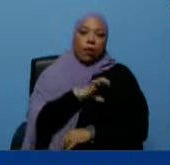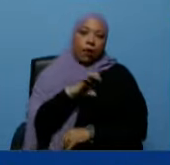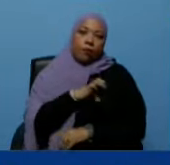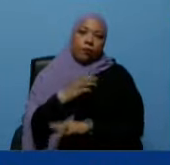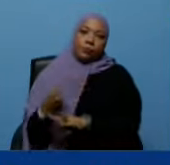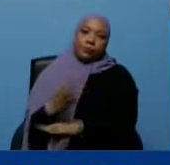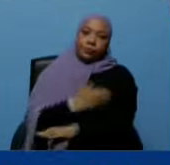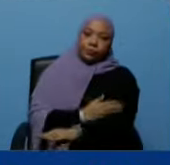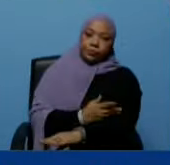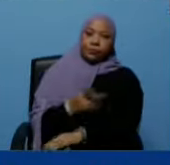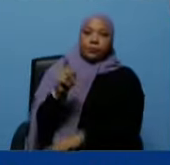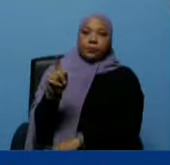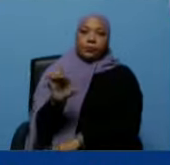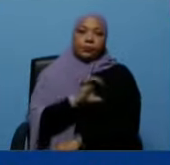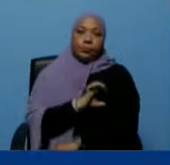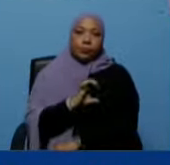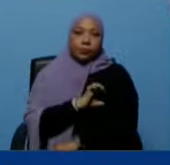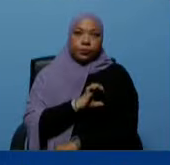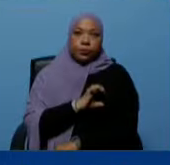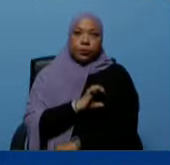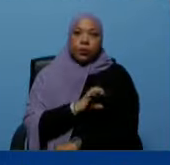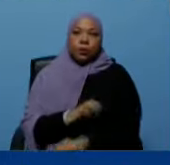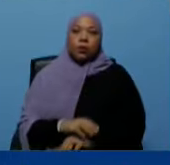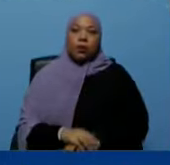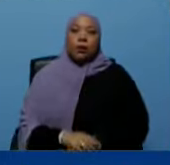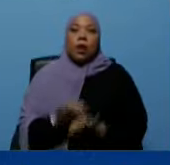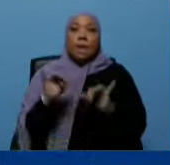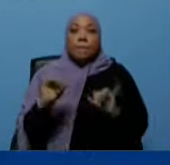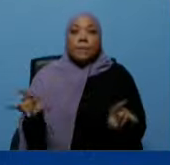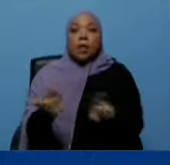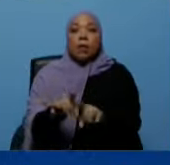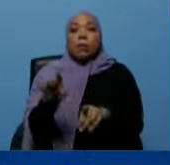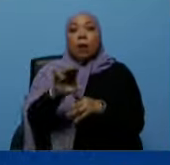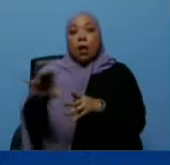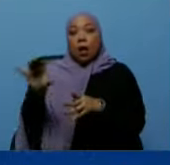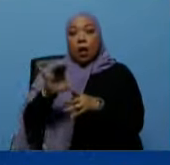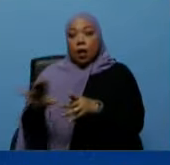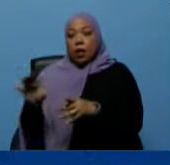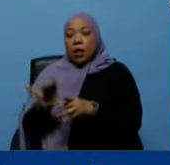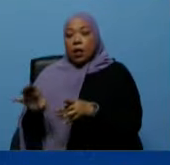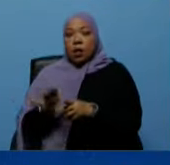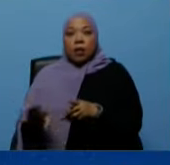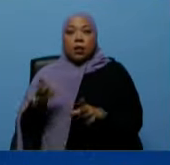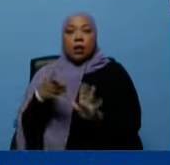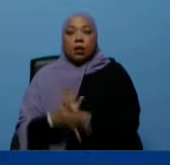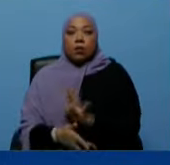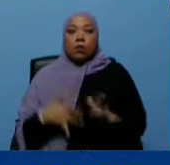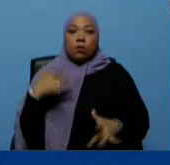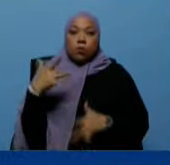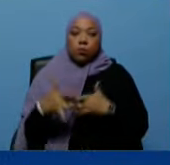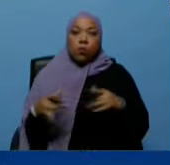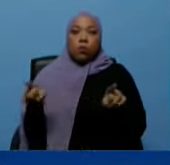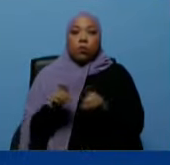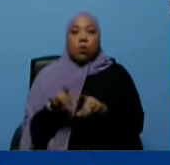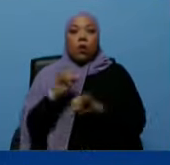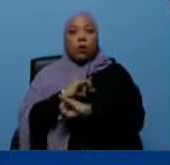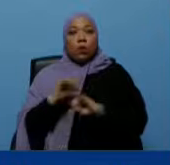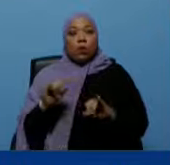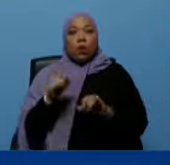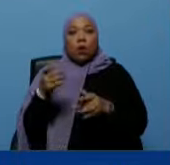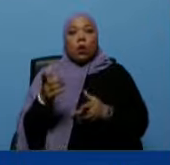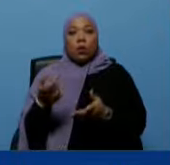por lo menos, de la misma característica. Y que lo financie la